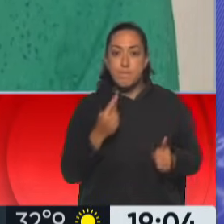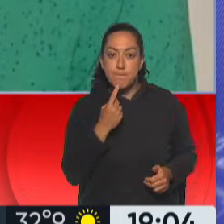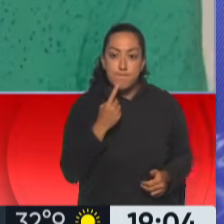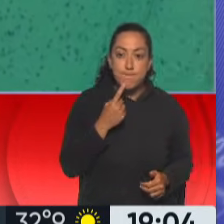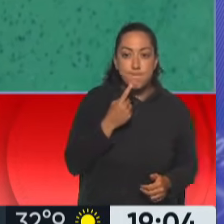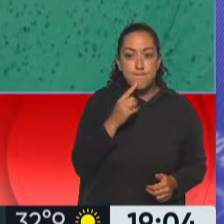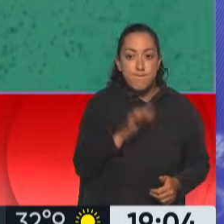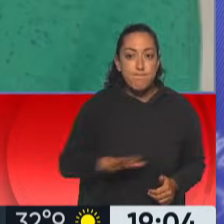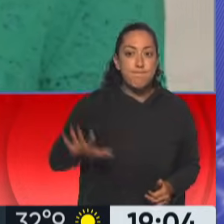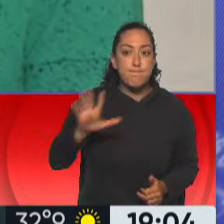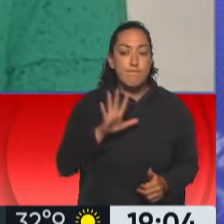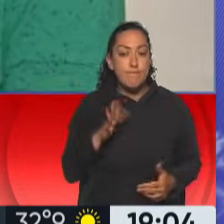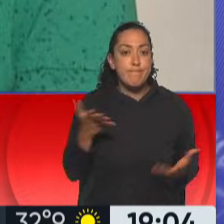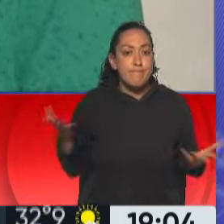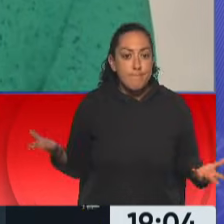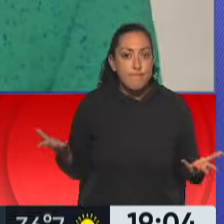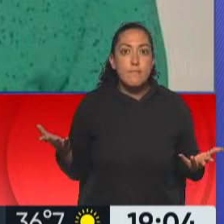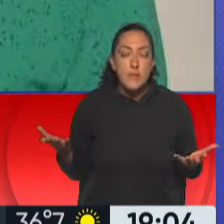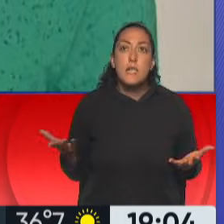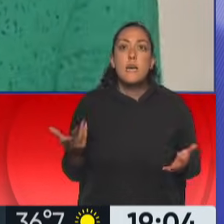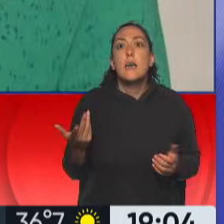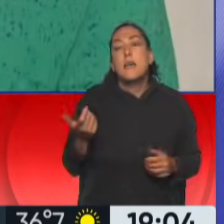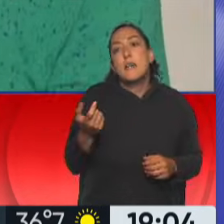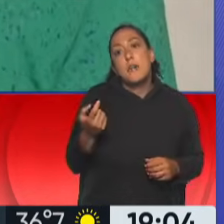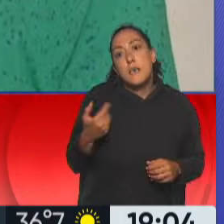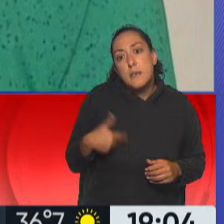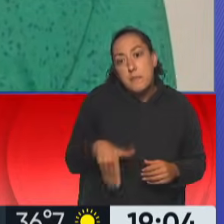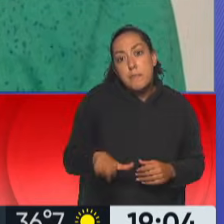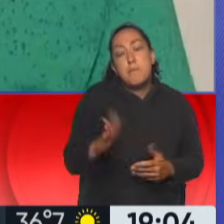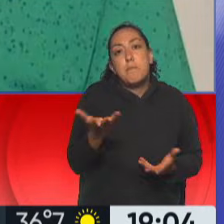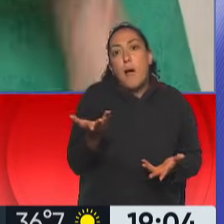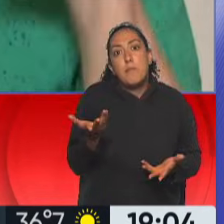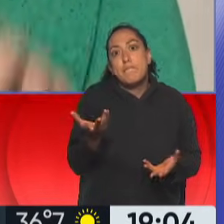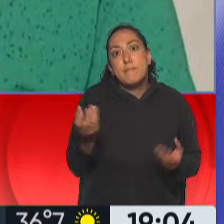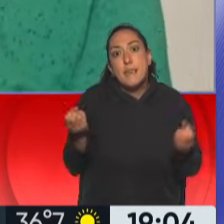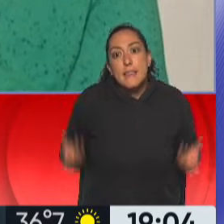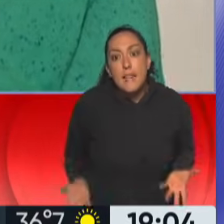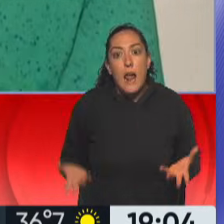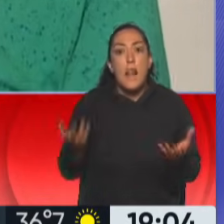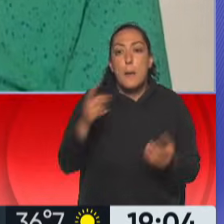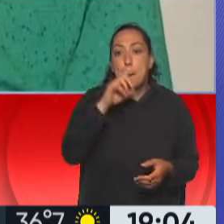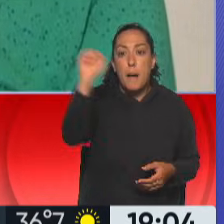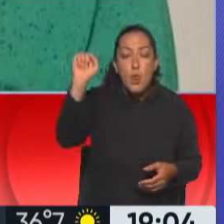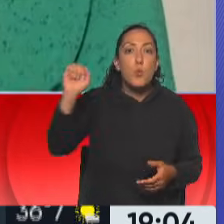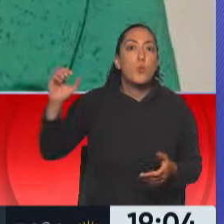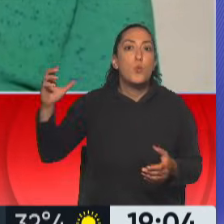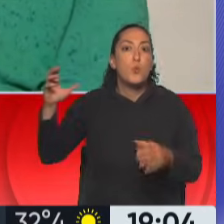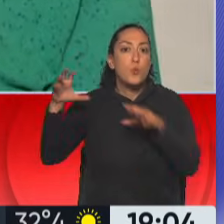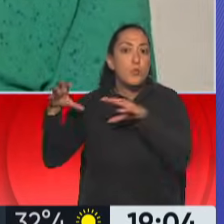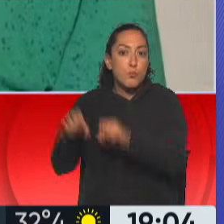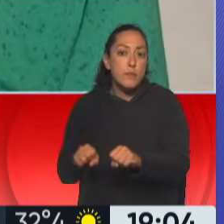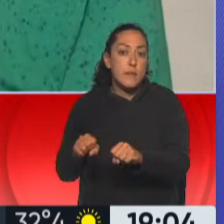incertidumbre de que no saber cuáles van a ser los siguientes pasos después de la extracción del que se